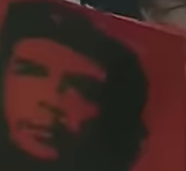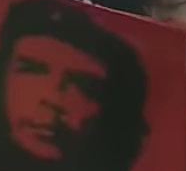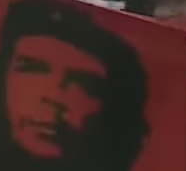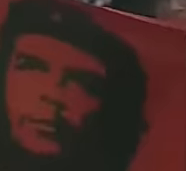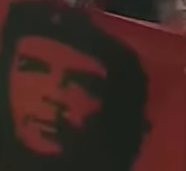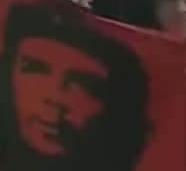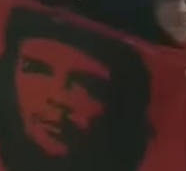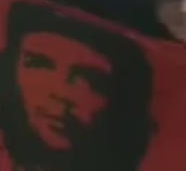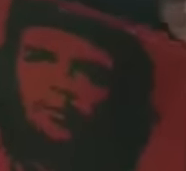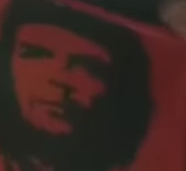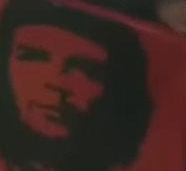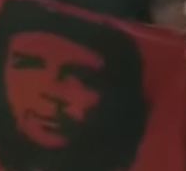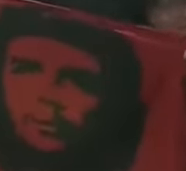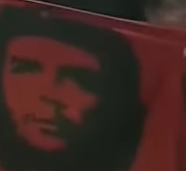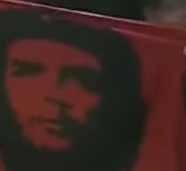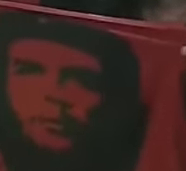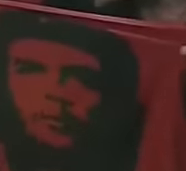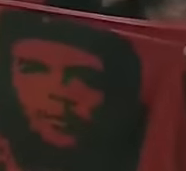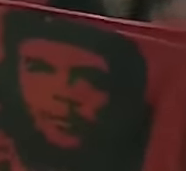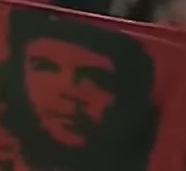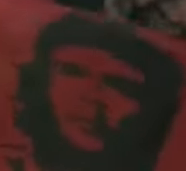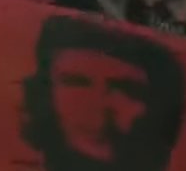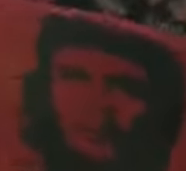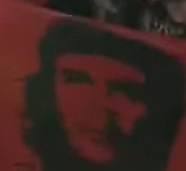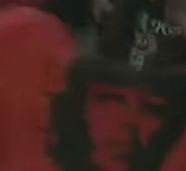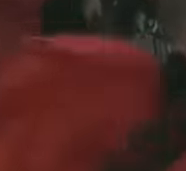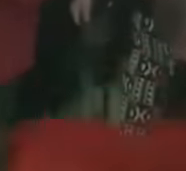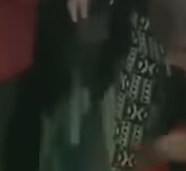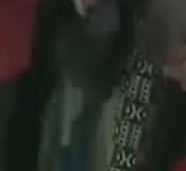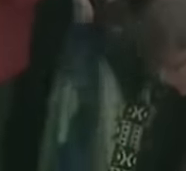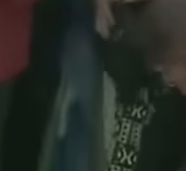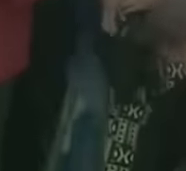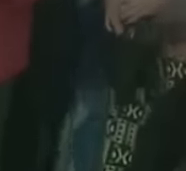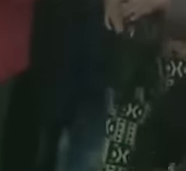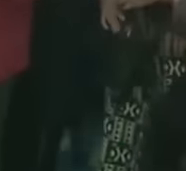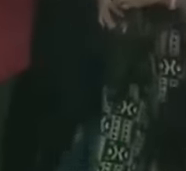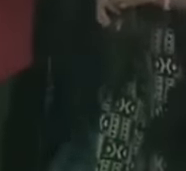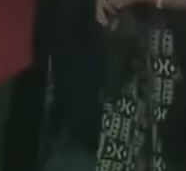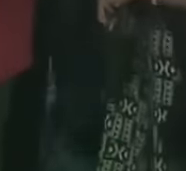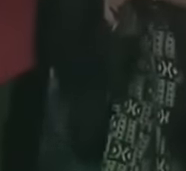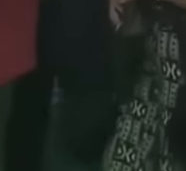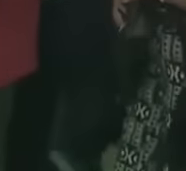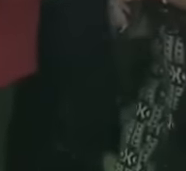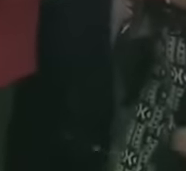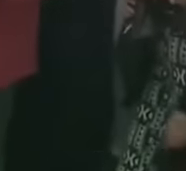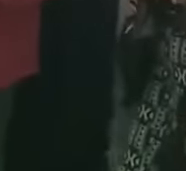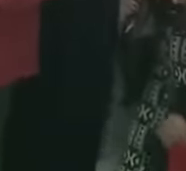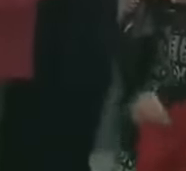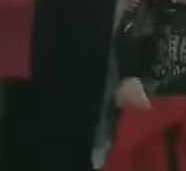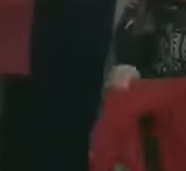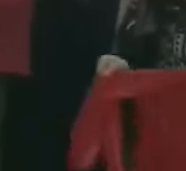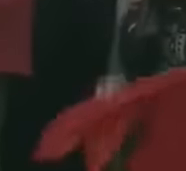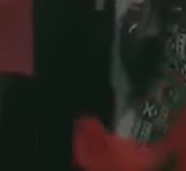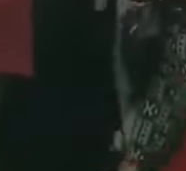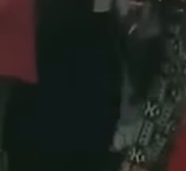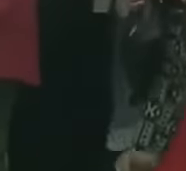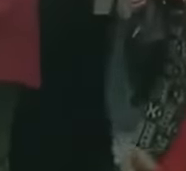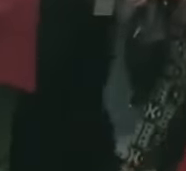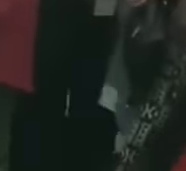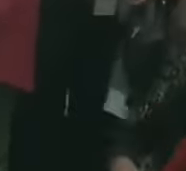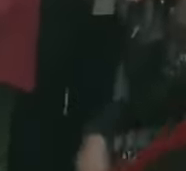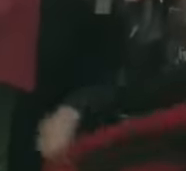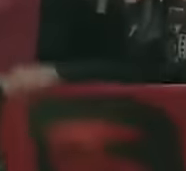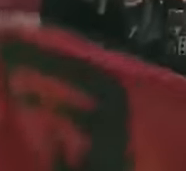justamente ayer para elegir por sus proyectos. Una cumbre pues que se ha desarrollado acá extraordinaria